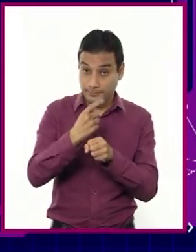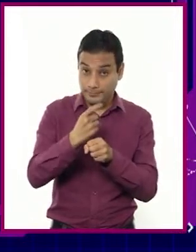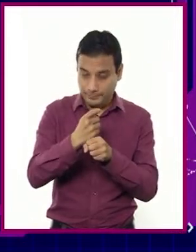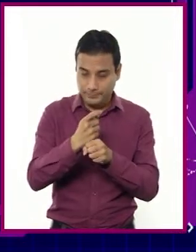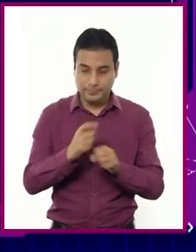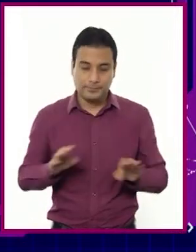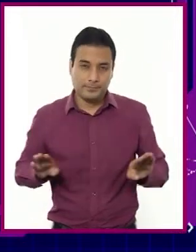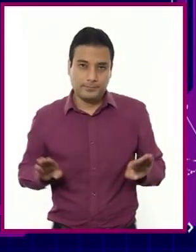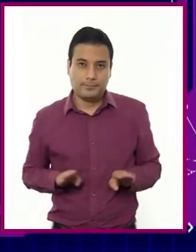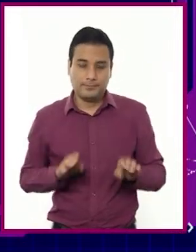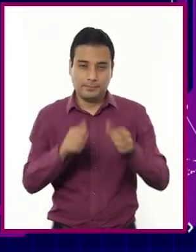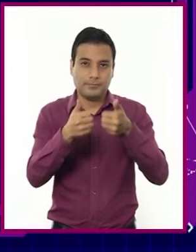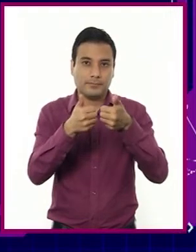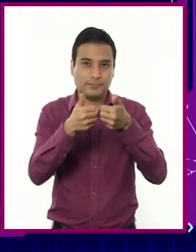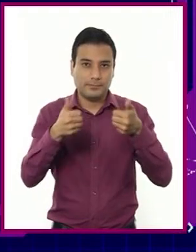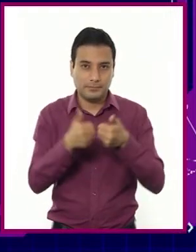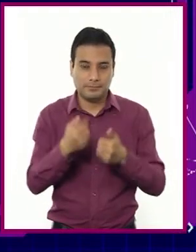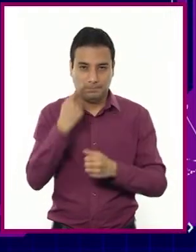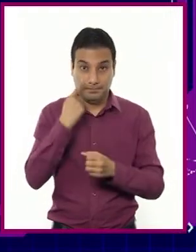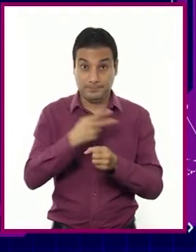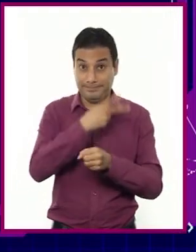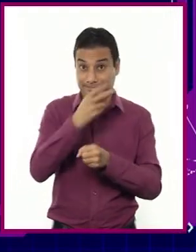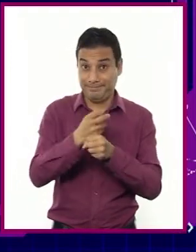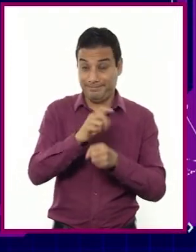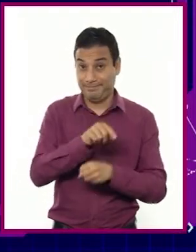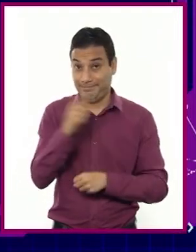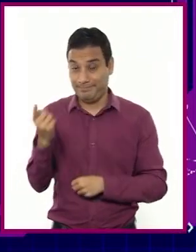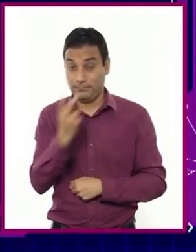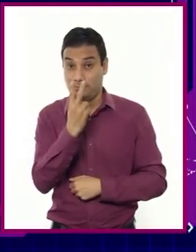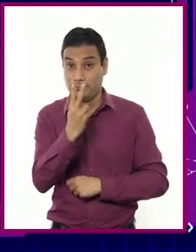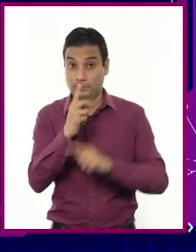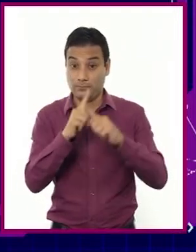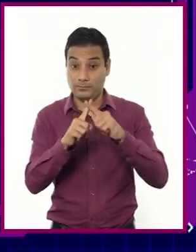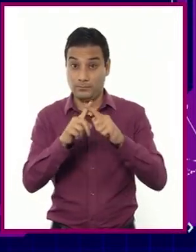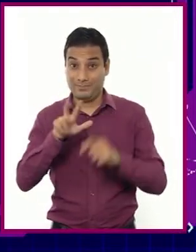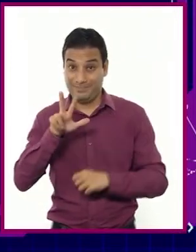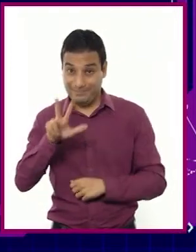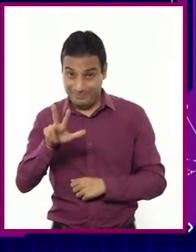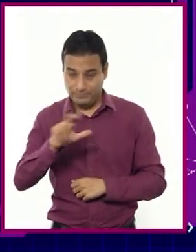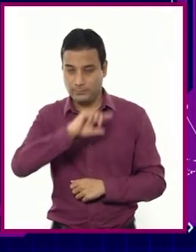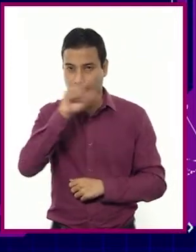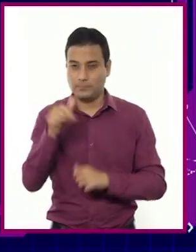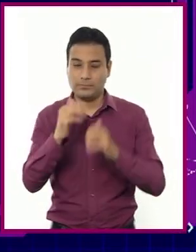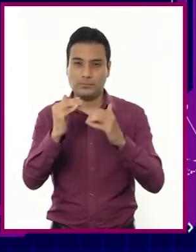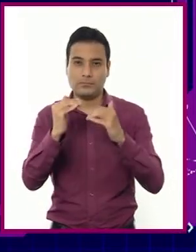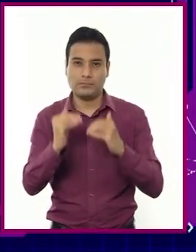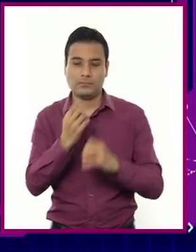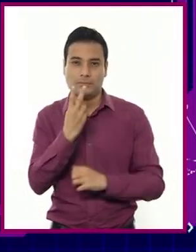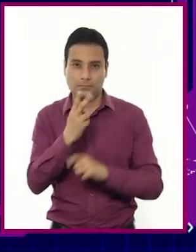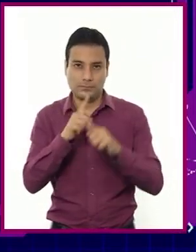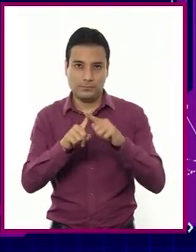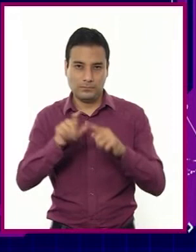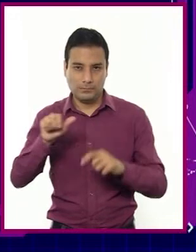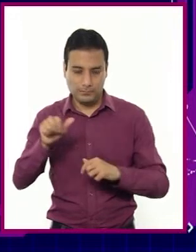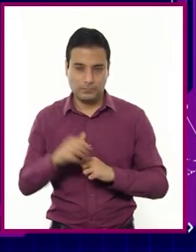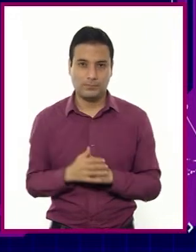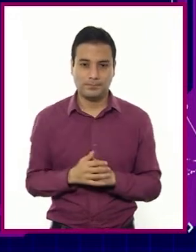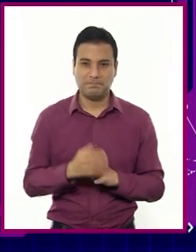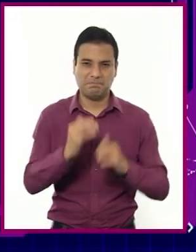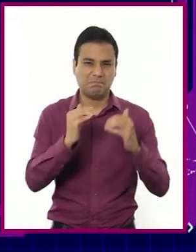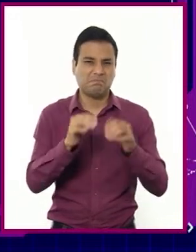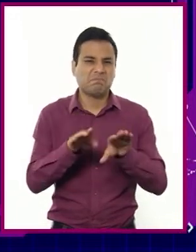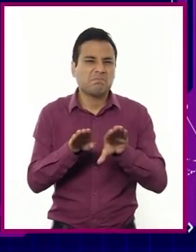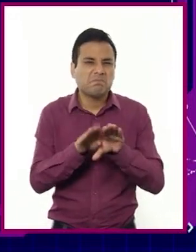de multiplicar en el segundo miembro 2 por 18 y 2 por A. Así, la ecuación ahora